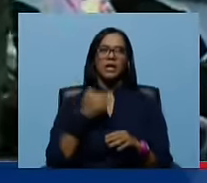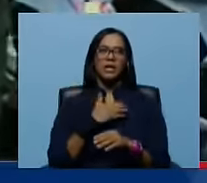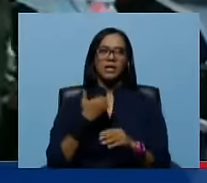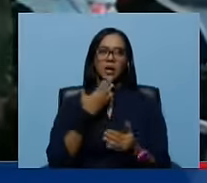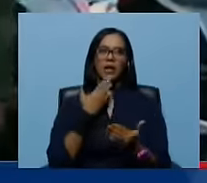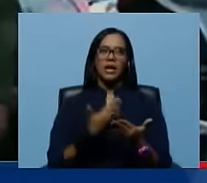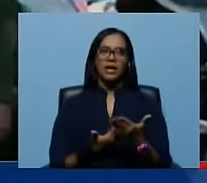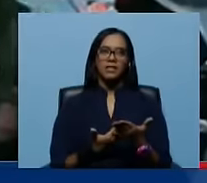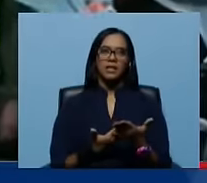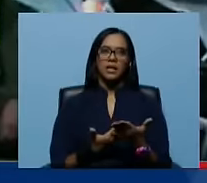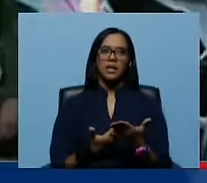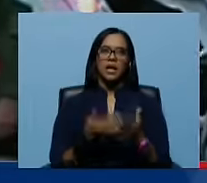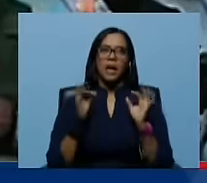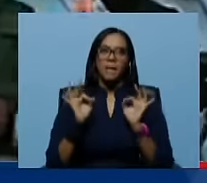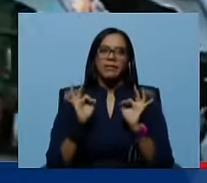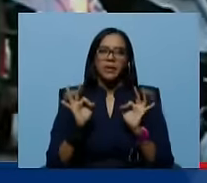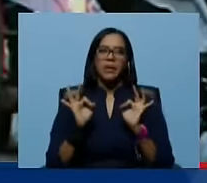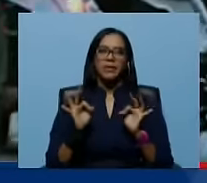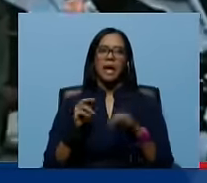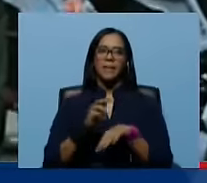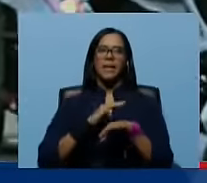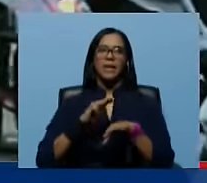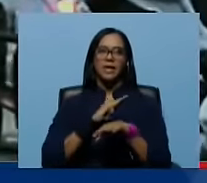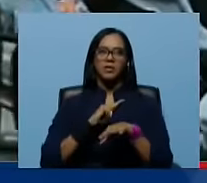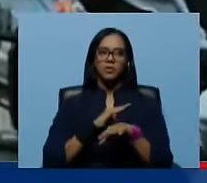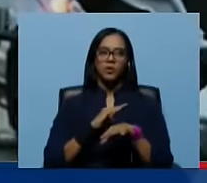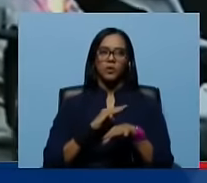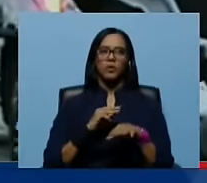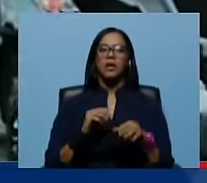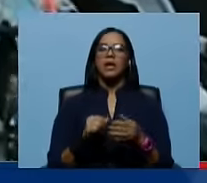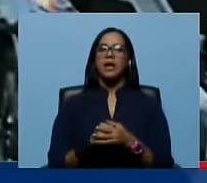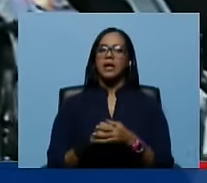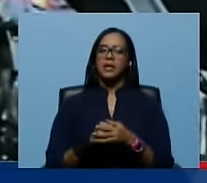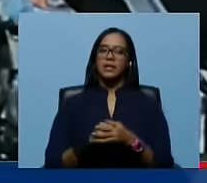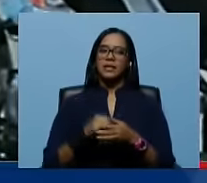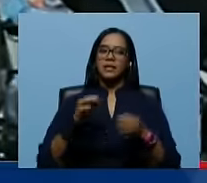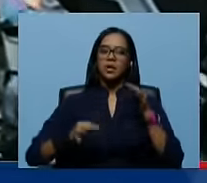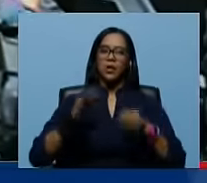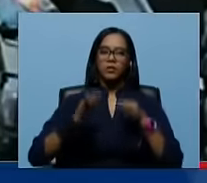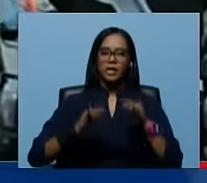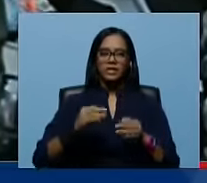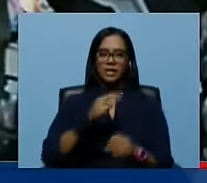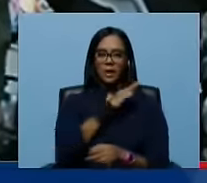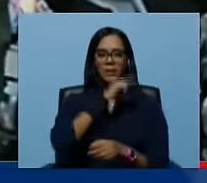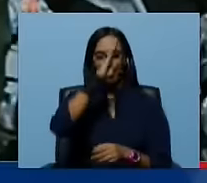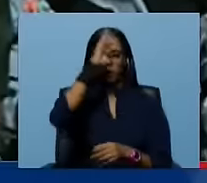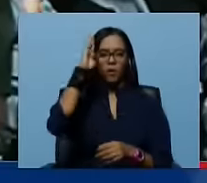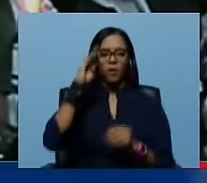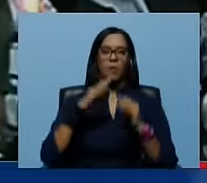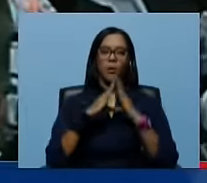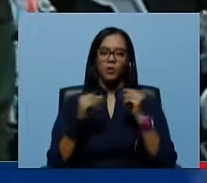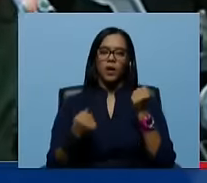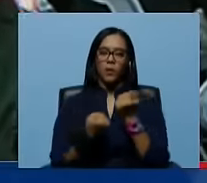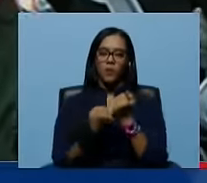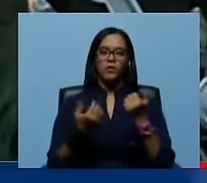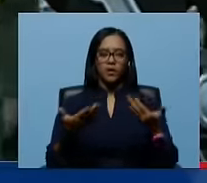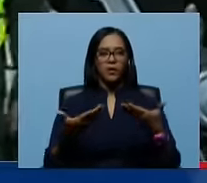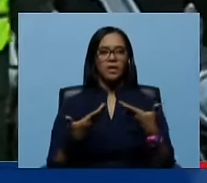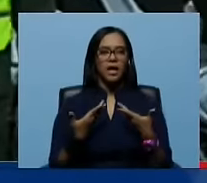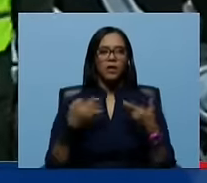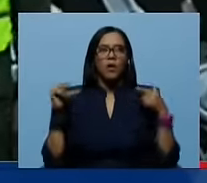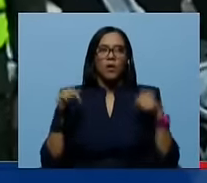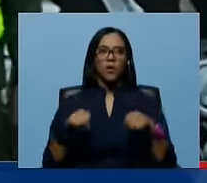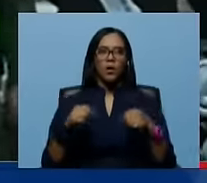agradecerle especialmente al ministro de Interior y Justicia, capitán Diosdado Cabello, por todo el apoyo que nos ha brindado. Hoy de